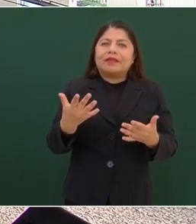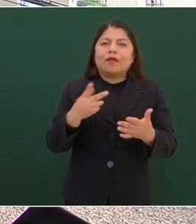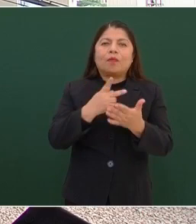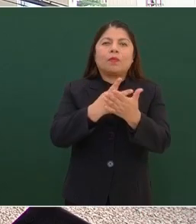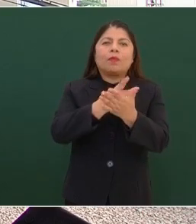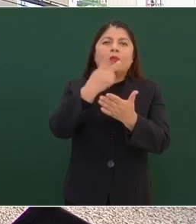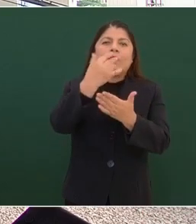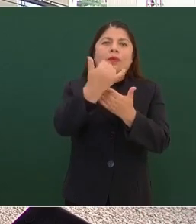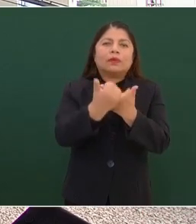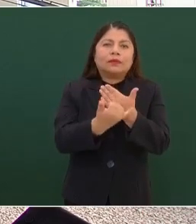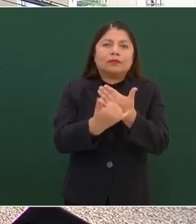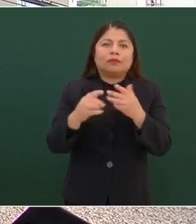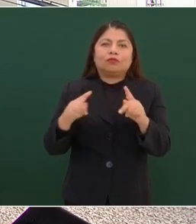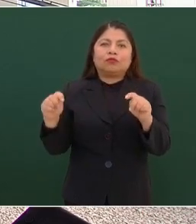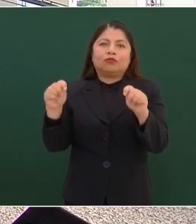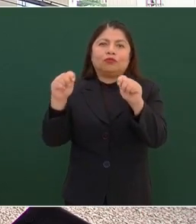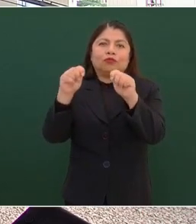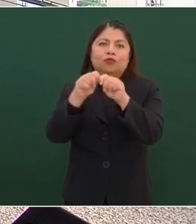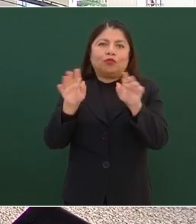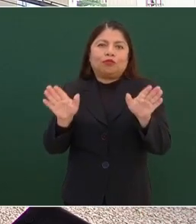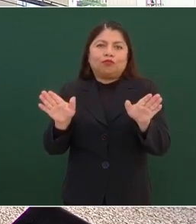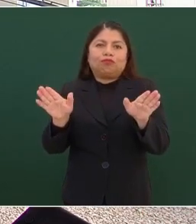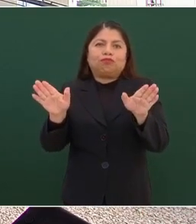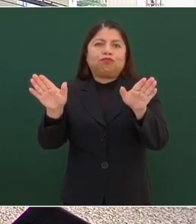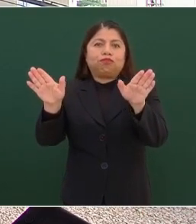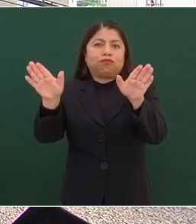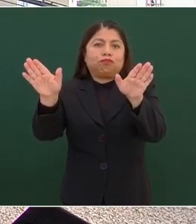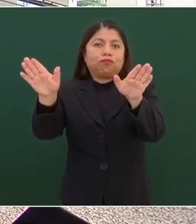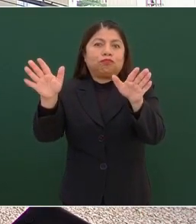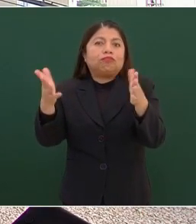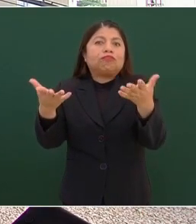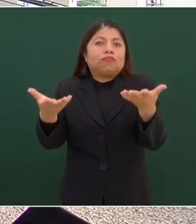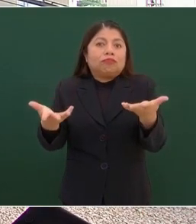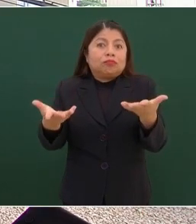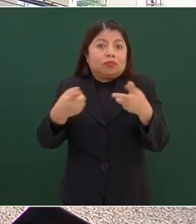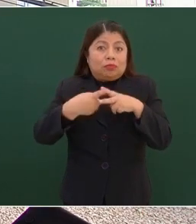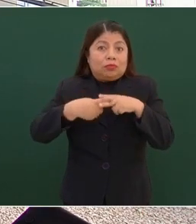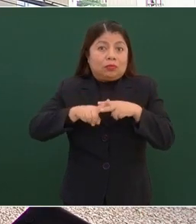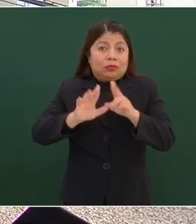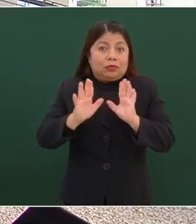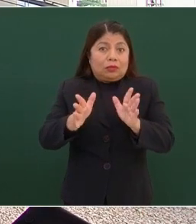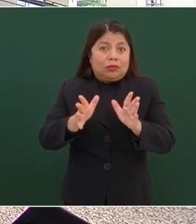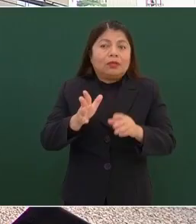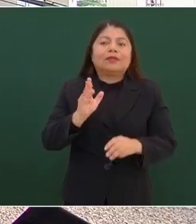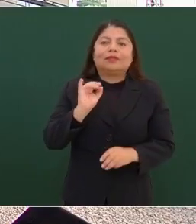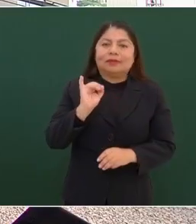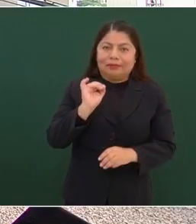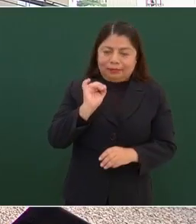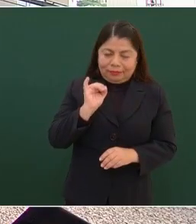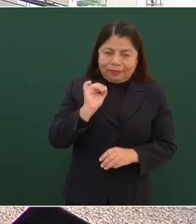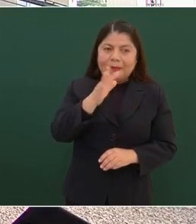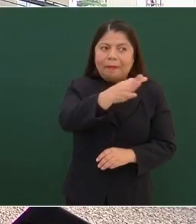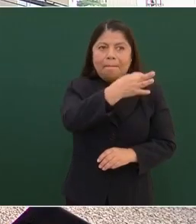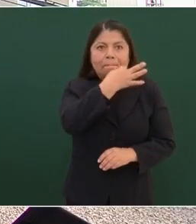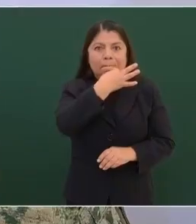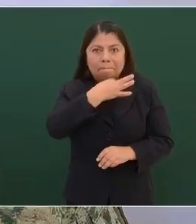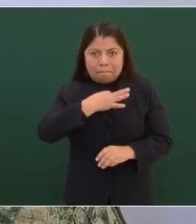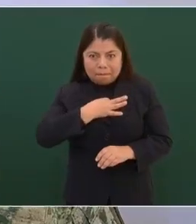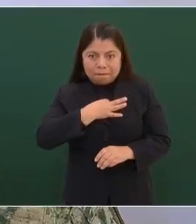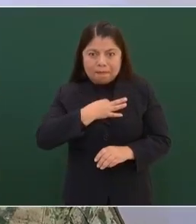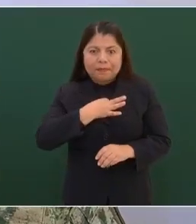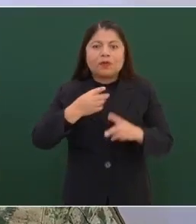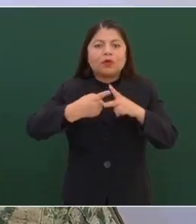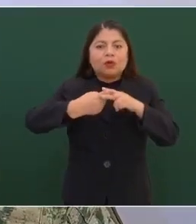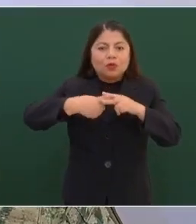¿Mandé? Ah, no han iniciado, están informando. Sí, porque hasta que no